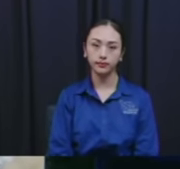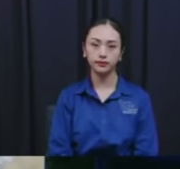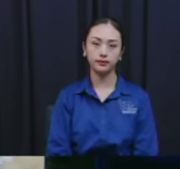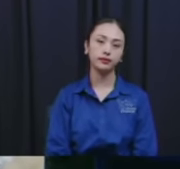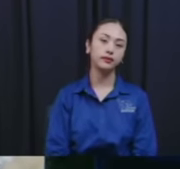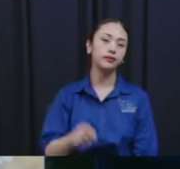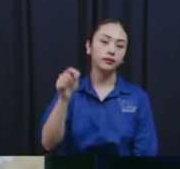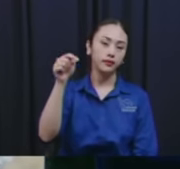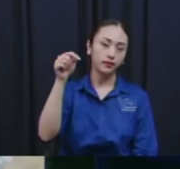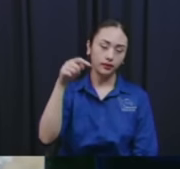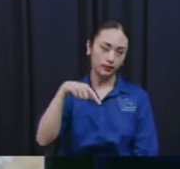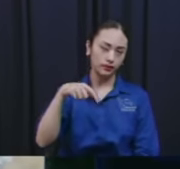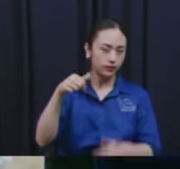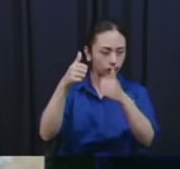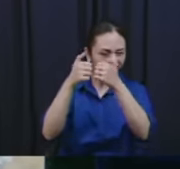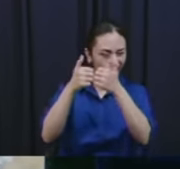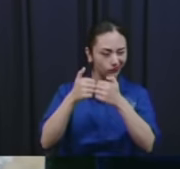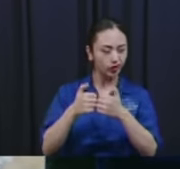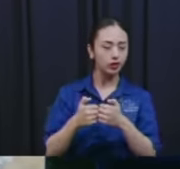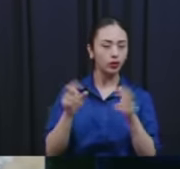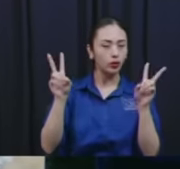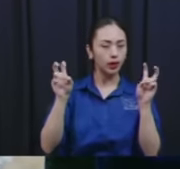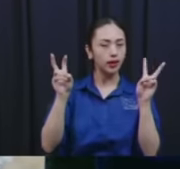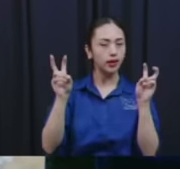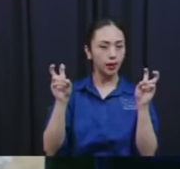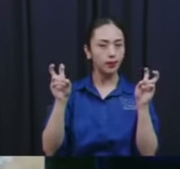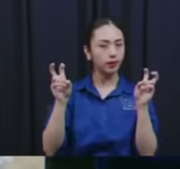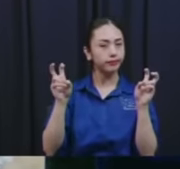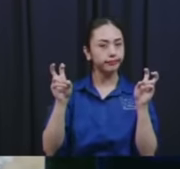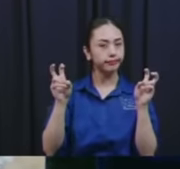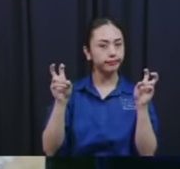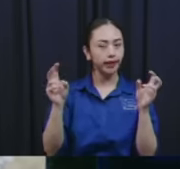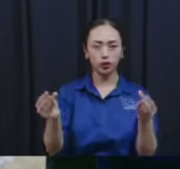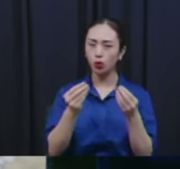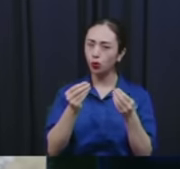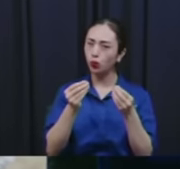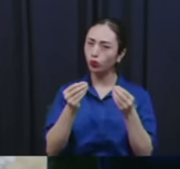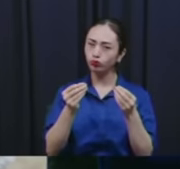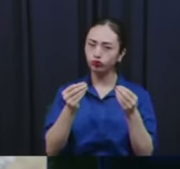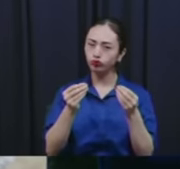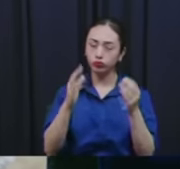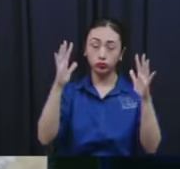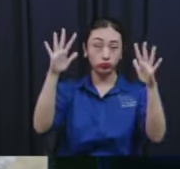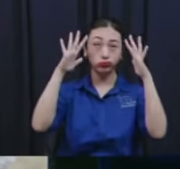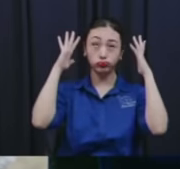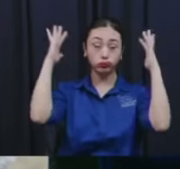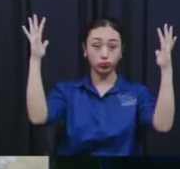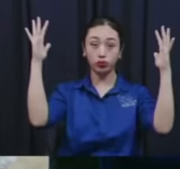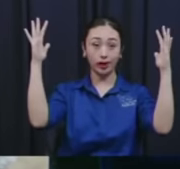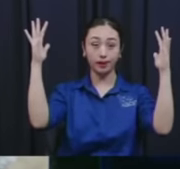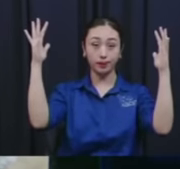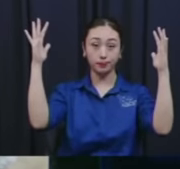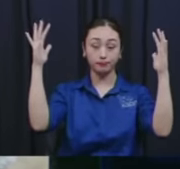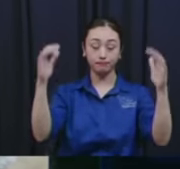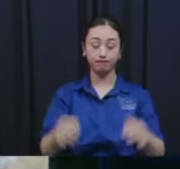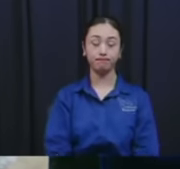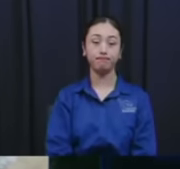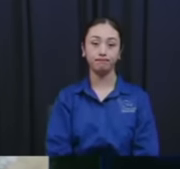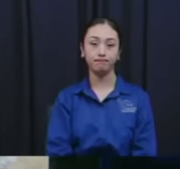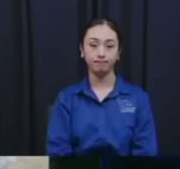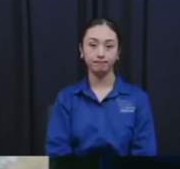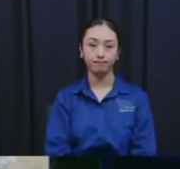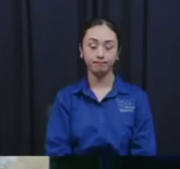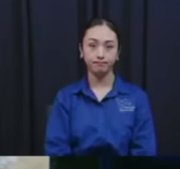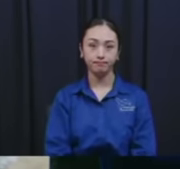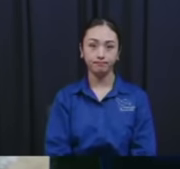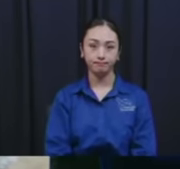turrón porque ese tema definitivamente yo ni me siento capacitado para meterle me de lleno y